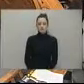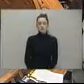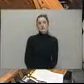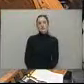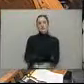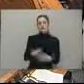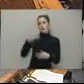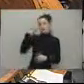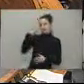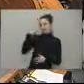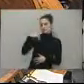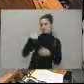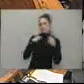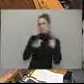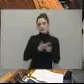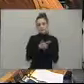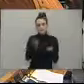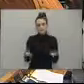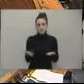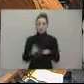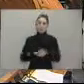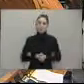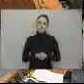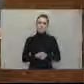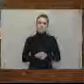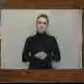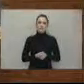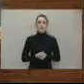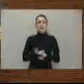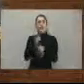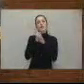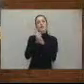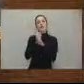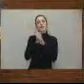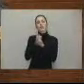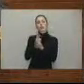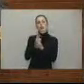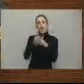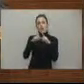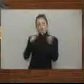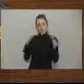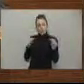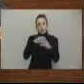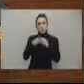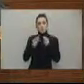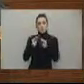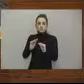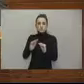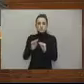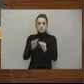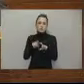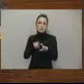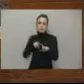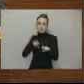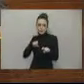Señor presidente, señorías, el uso del transporte público en Asturias lleva experimentando un fuerte